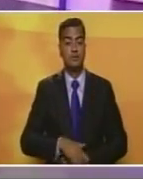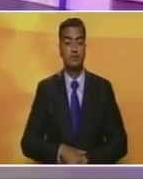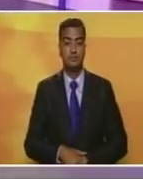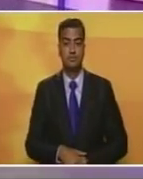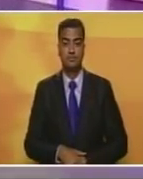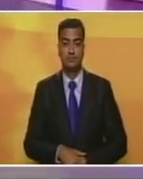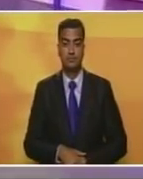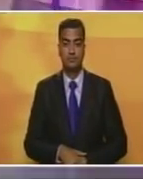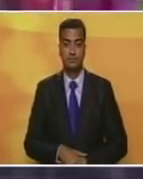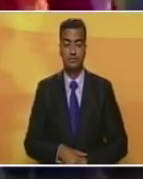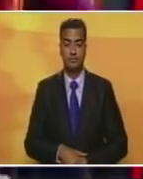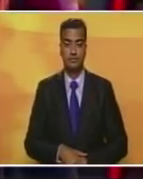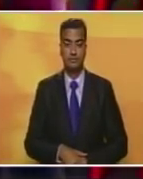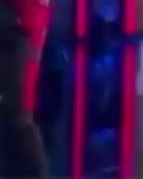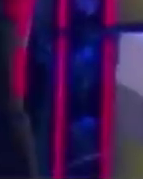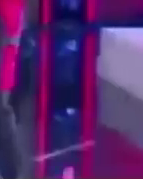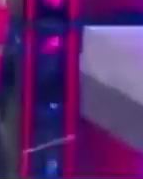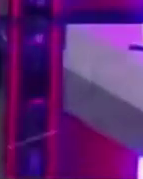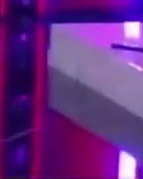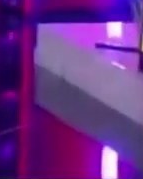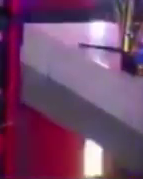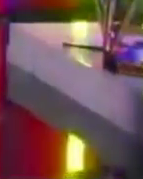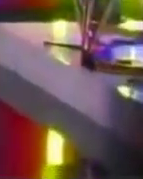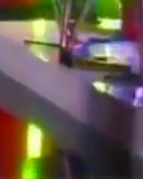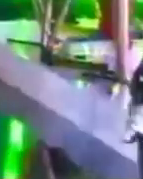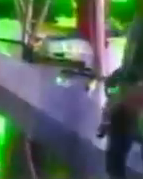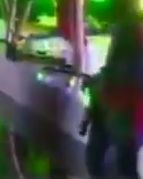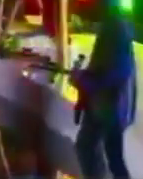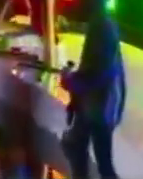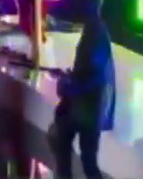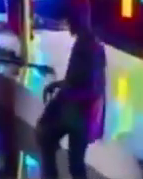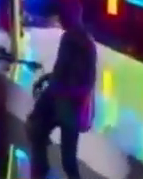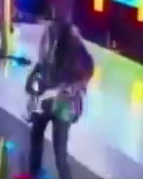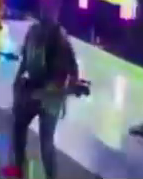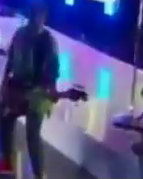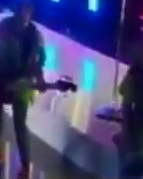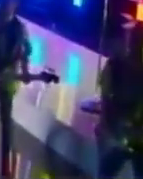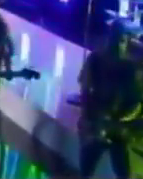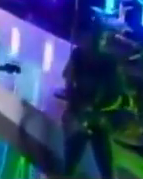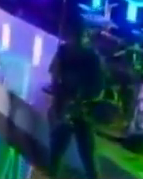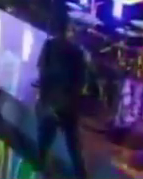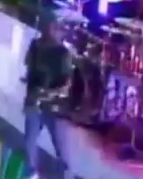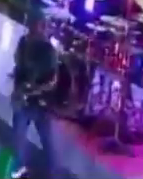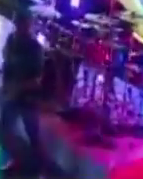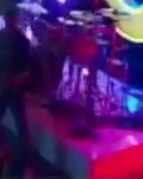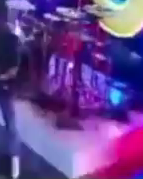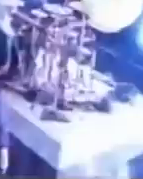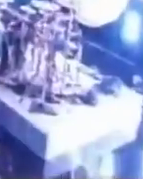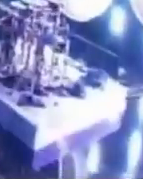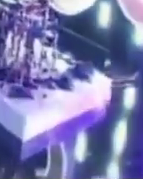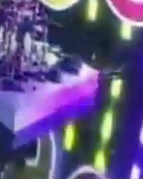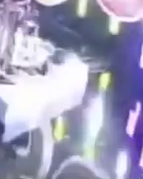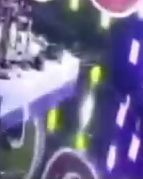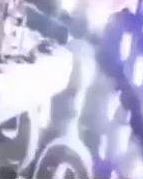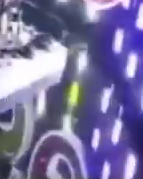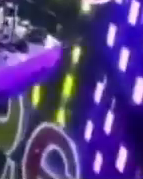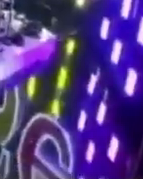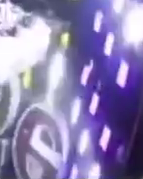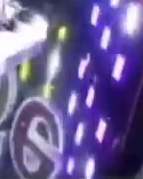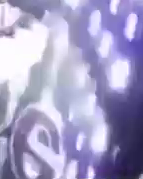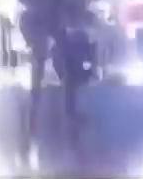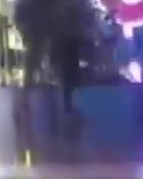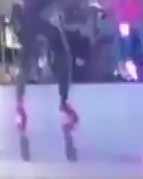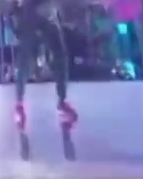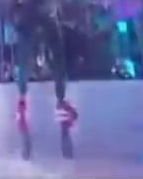2018. Este performance es tendencia en las redes sociales y en YouTube alcanzó más de 5 millones de reproducciones en un día. Así llegamos al final. Soy